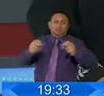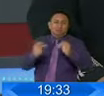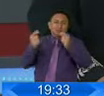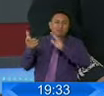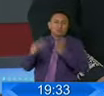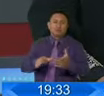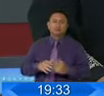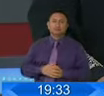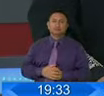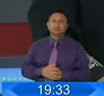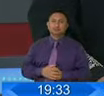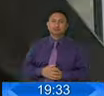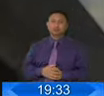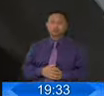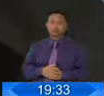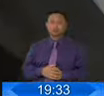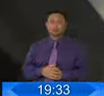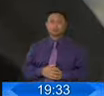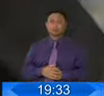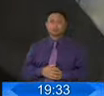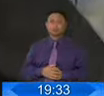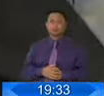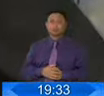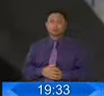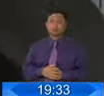forma inmediata.